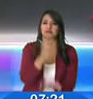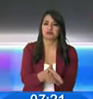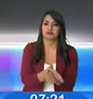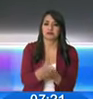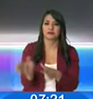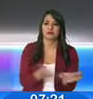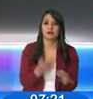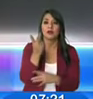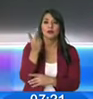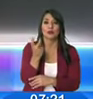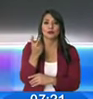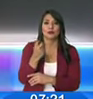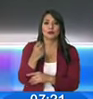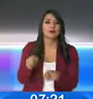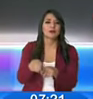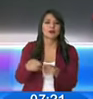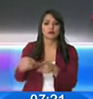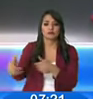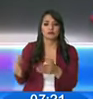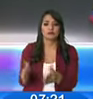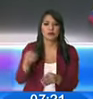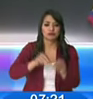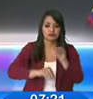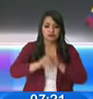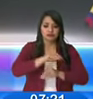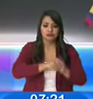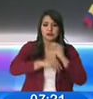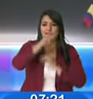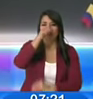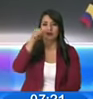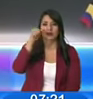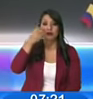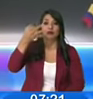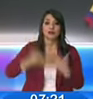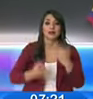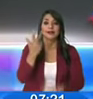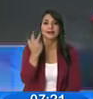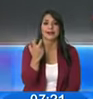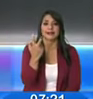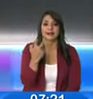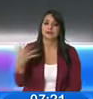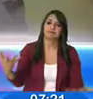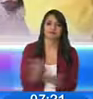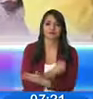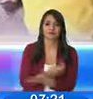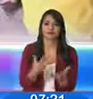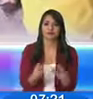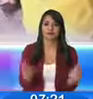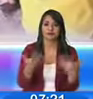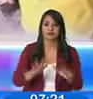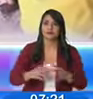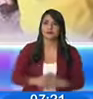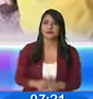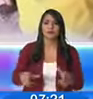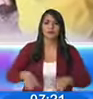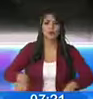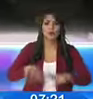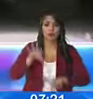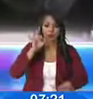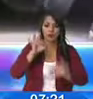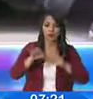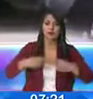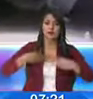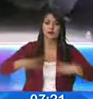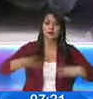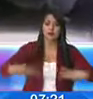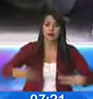12 infraestructuras que procesan base de coca. En total, 13 laboratorios fueron destruidos. El lugar donde fueron encontrados los insumos